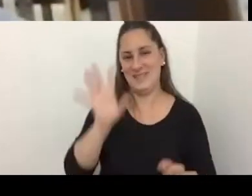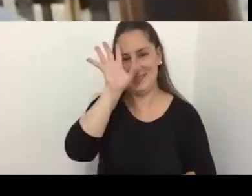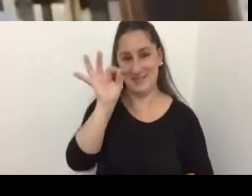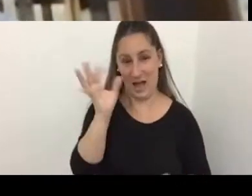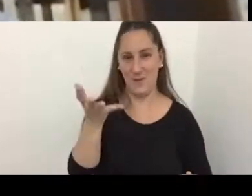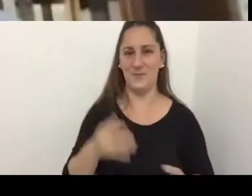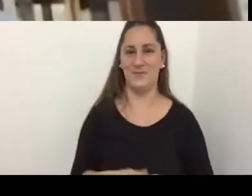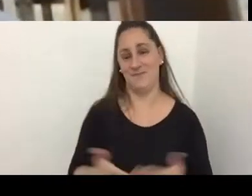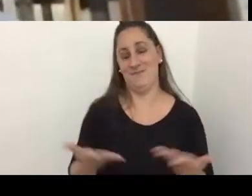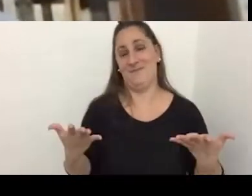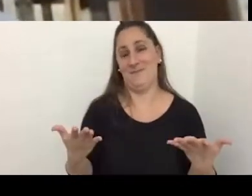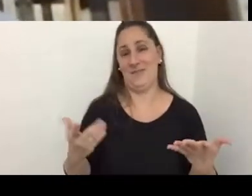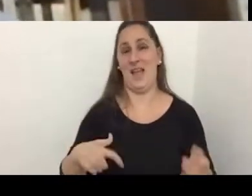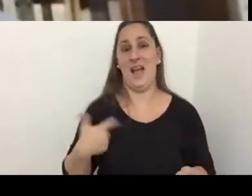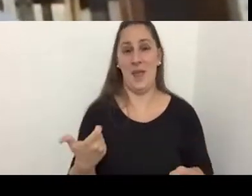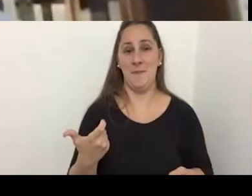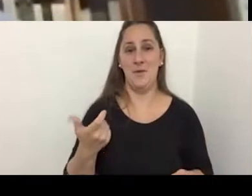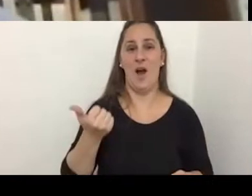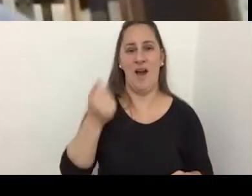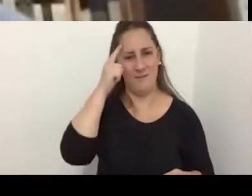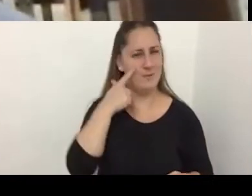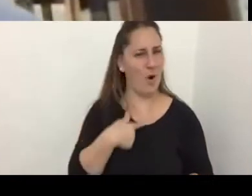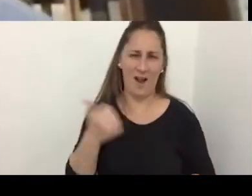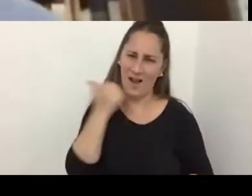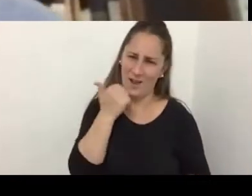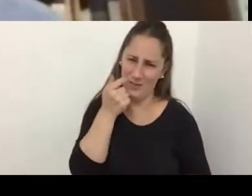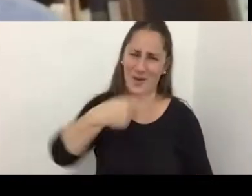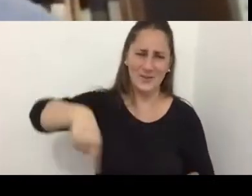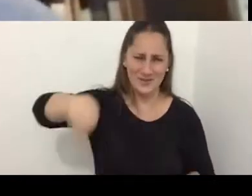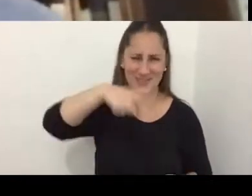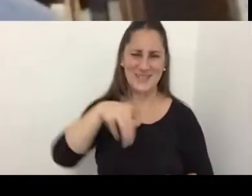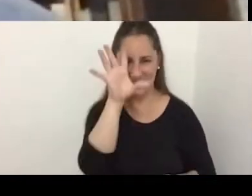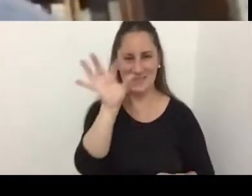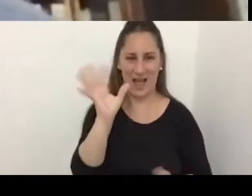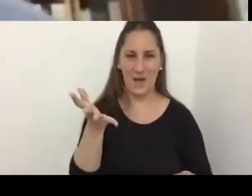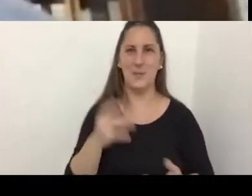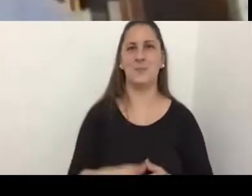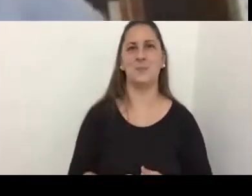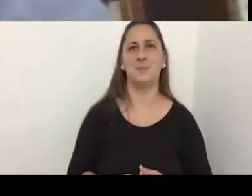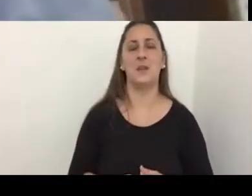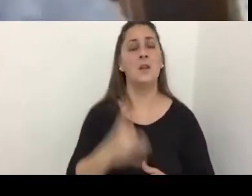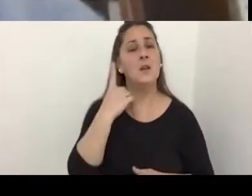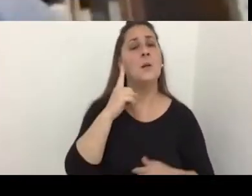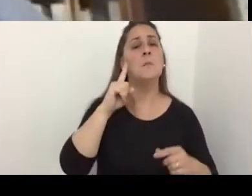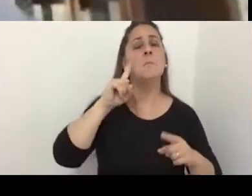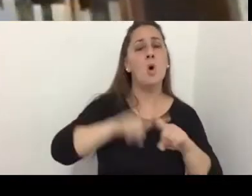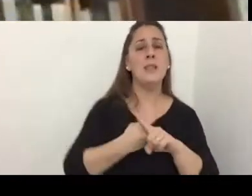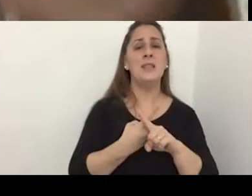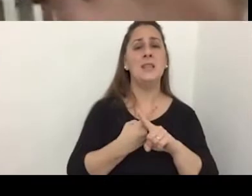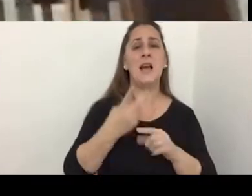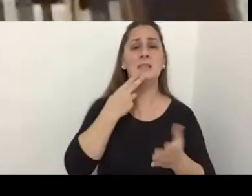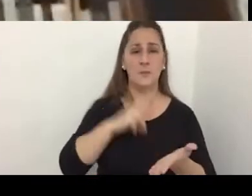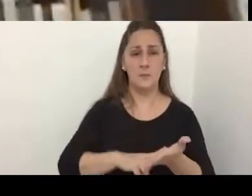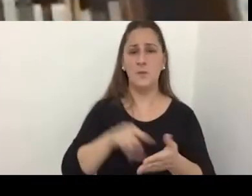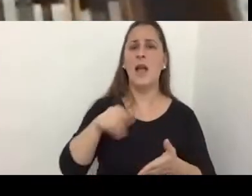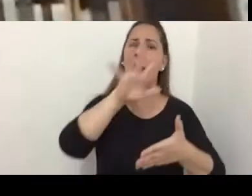¿Dónde lo estoy diciendo? ¿Qué nivel de atrevimiento el mío? Una son las políticas tributarias. Ustedes vean que la Carta Magna